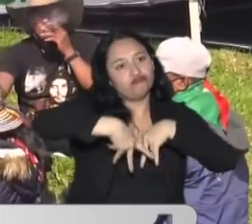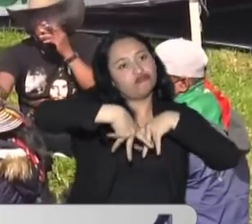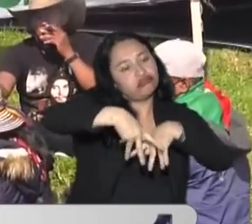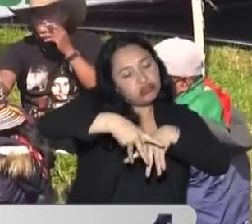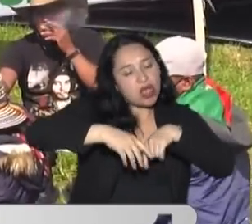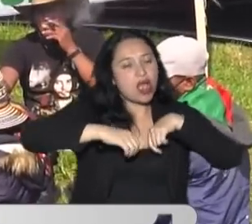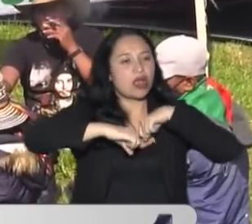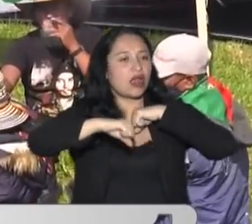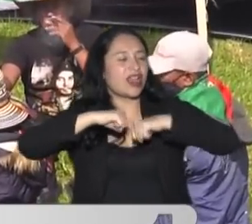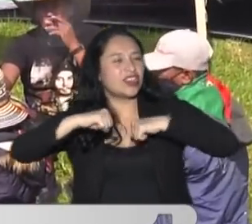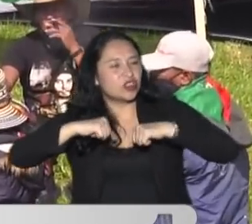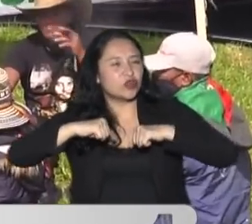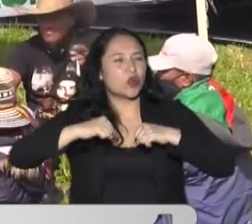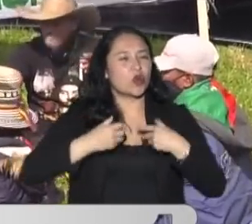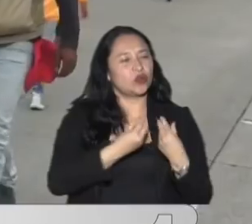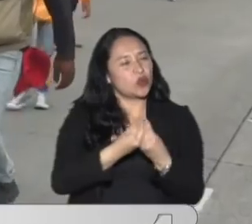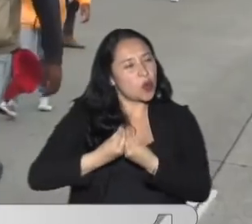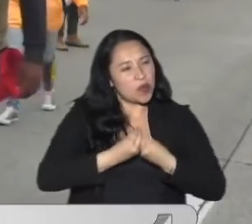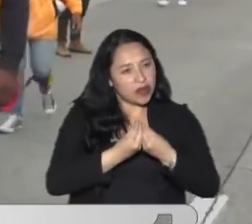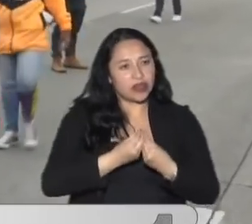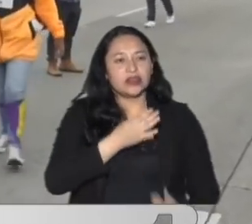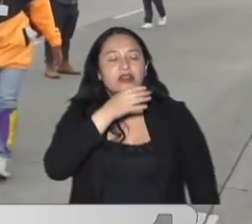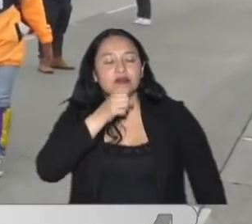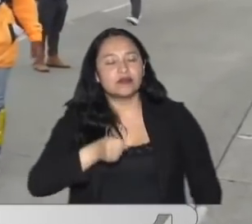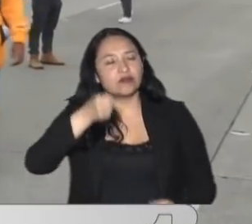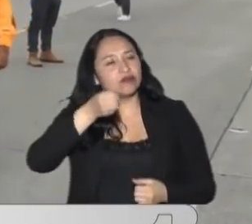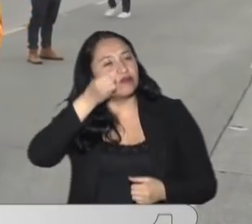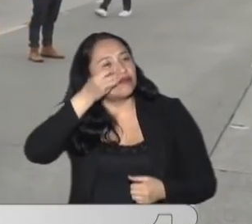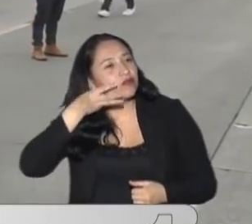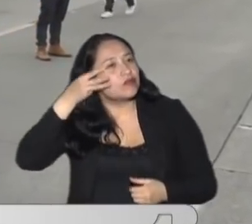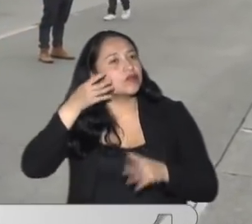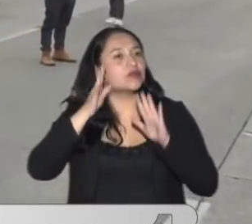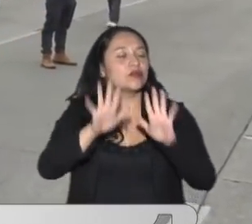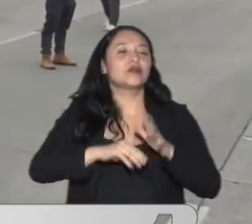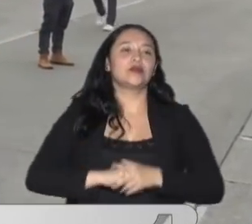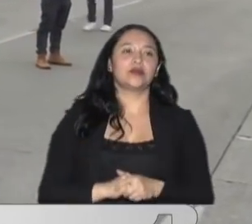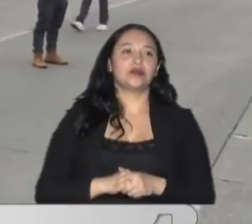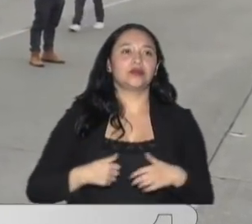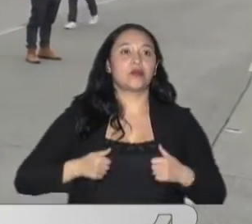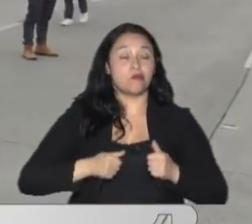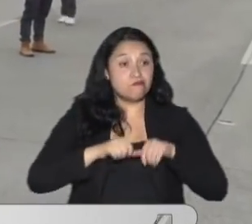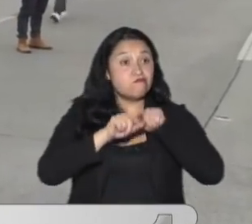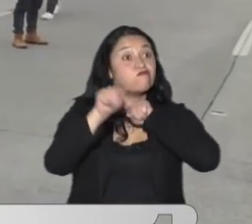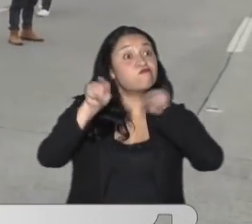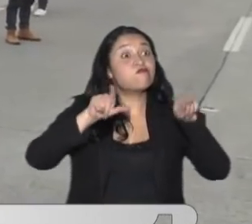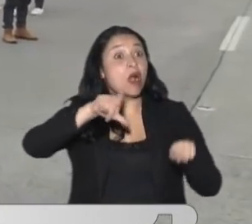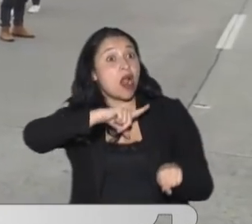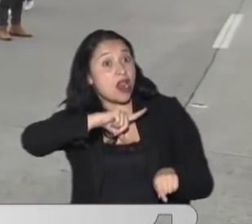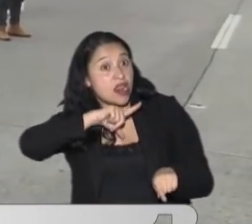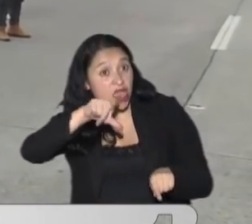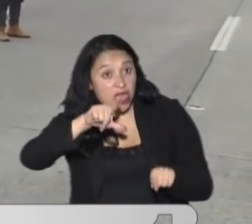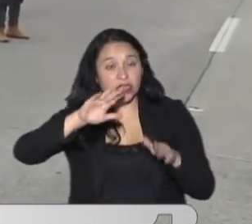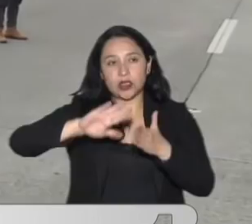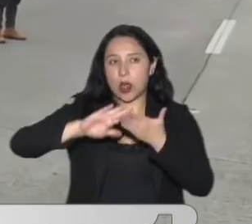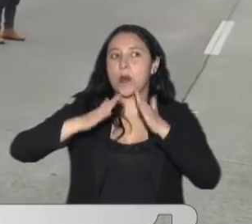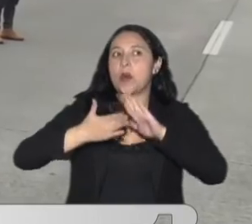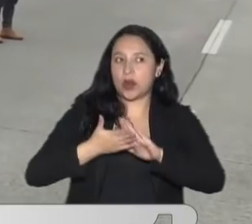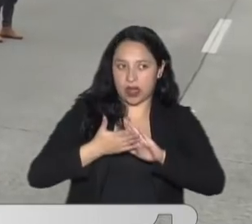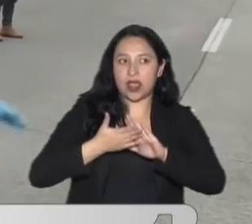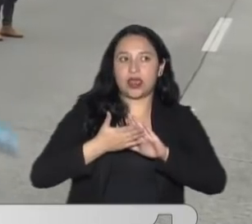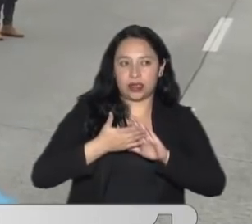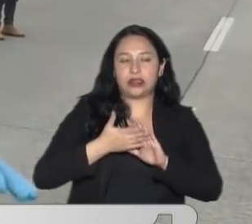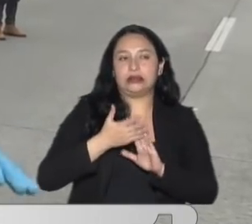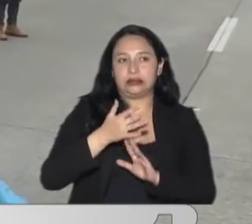de convivencia y de la Guardia Indígena. Bien, pues lo que dicen algunos líderes de algunas comunidades indígenas